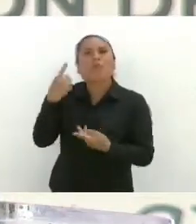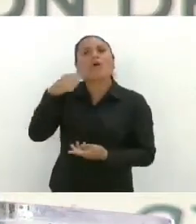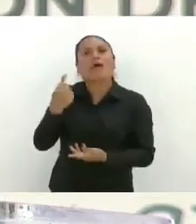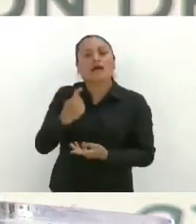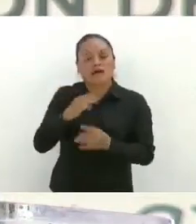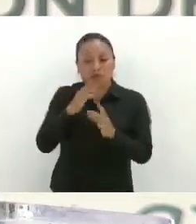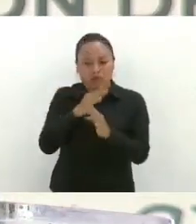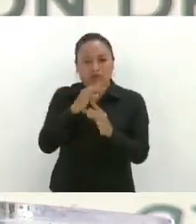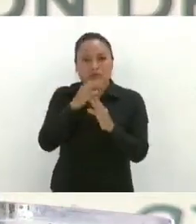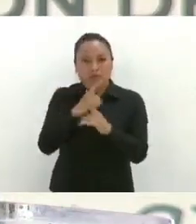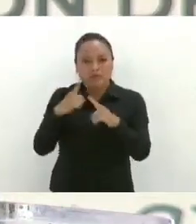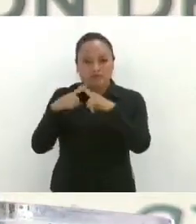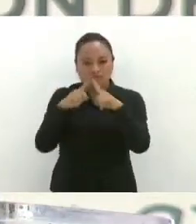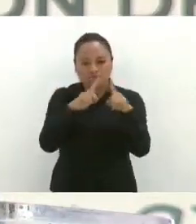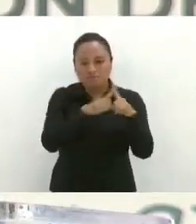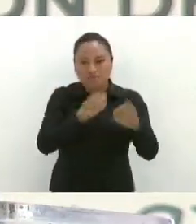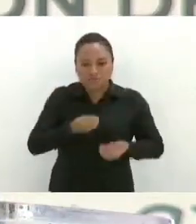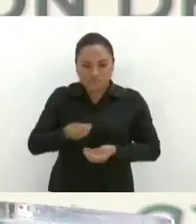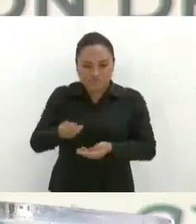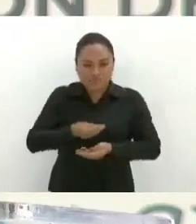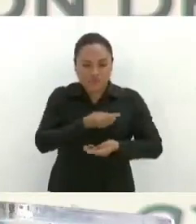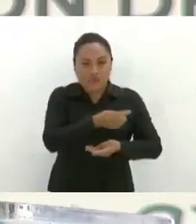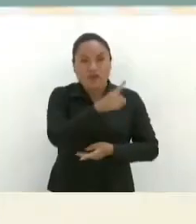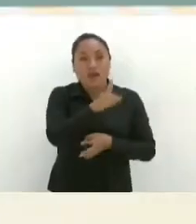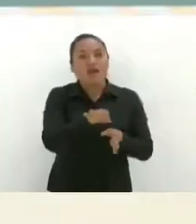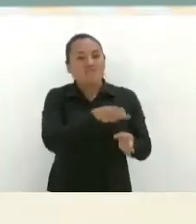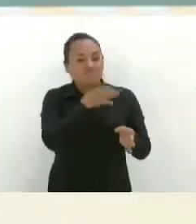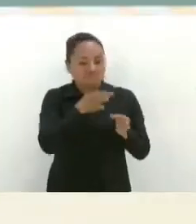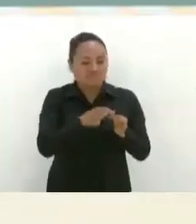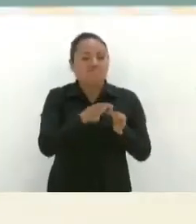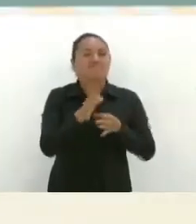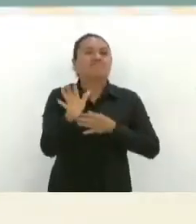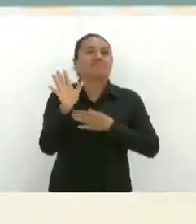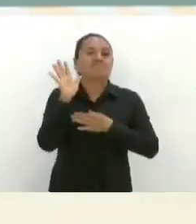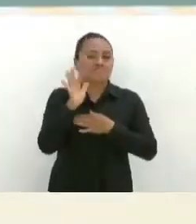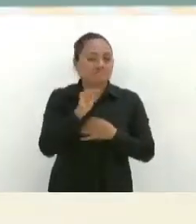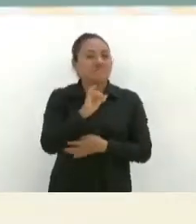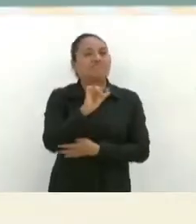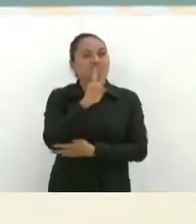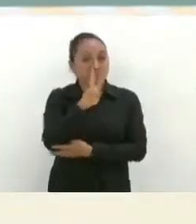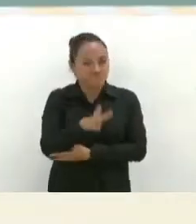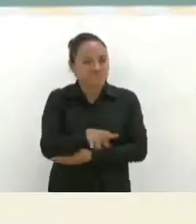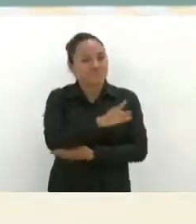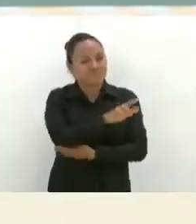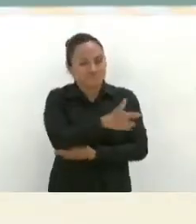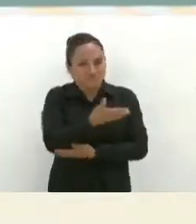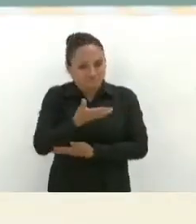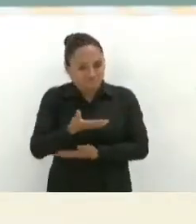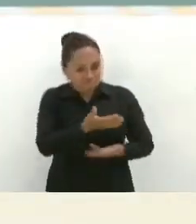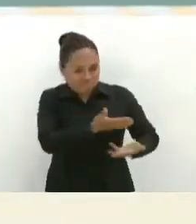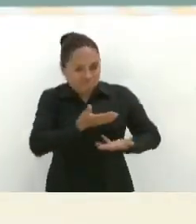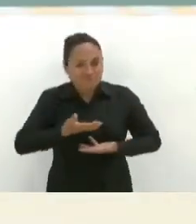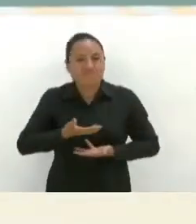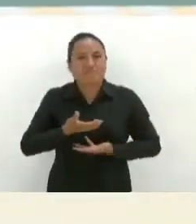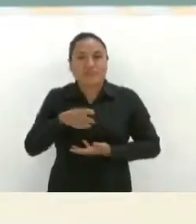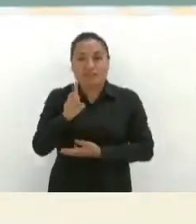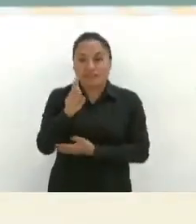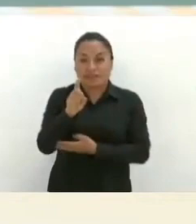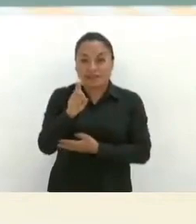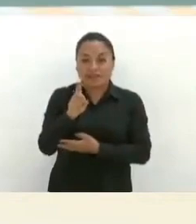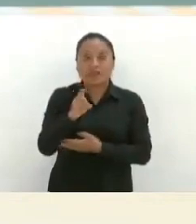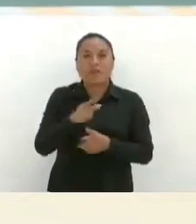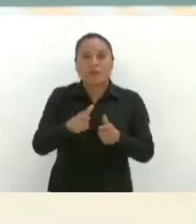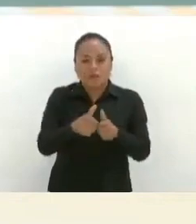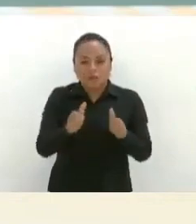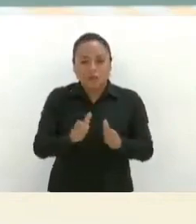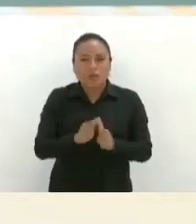valoramos Que usted ha cumplido hoy Esta parte Y estamos recibiendo estos instrumentos Más de 30 bandas Lo